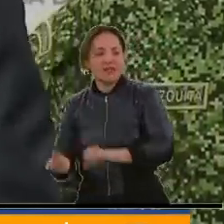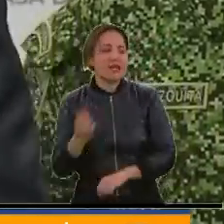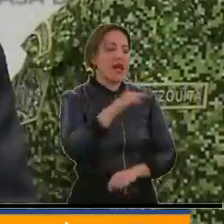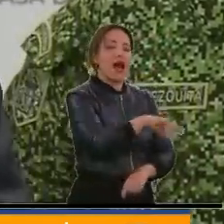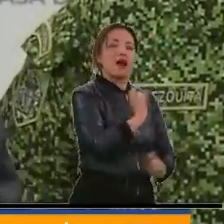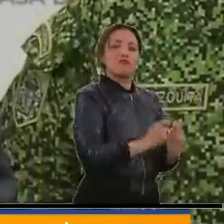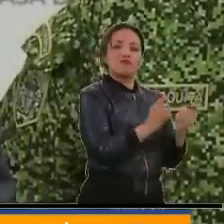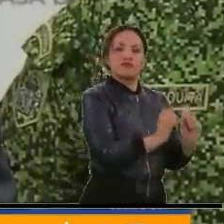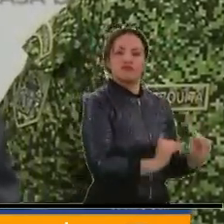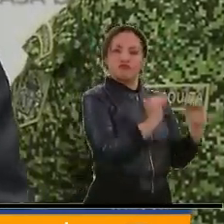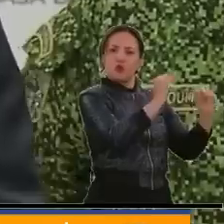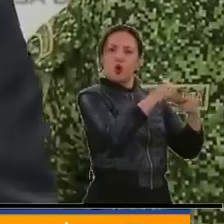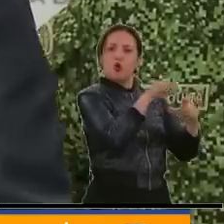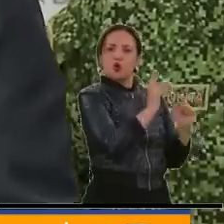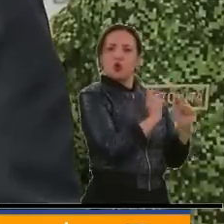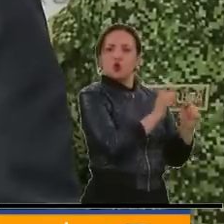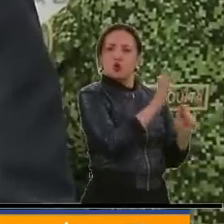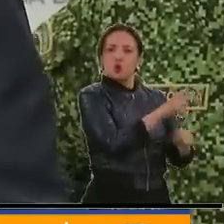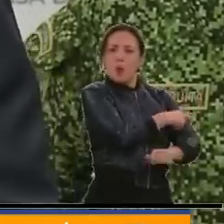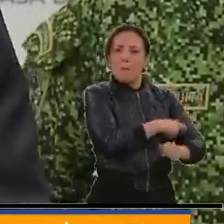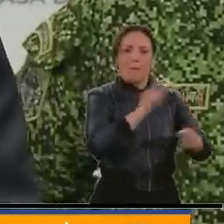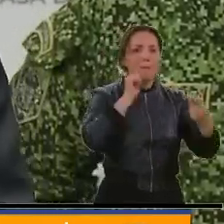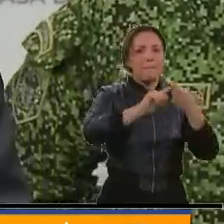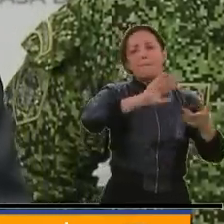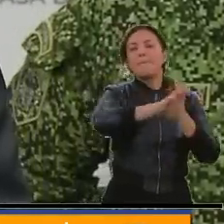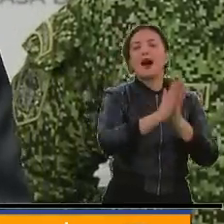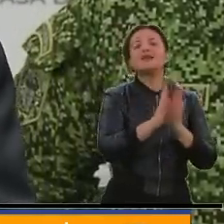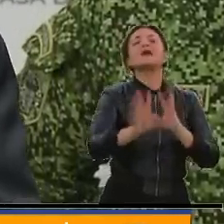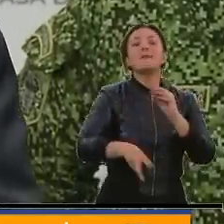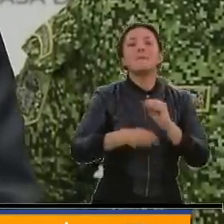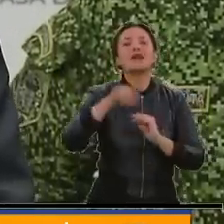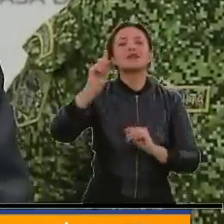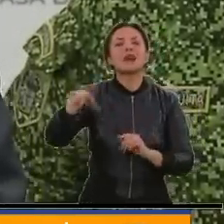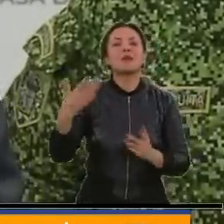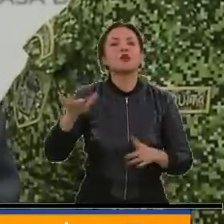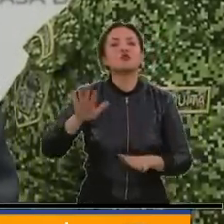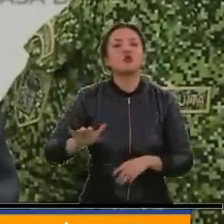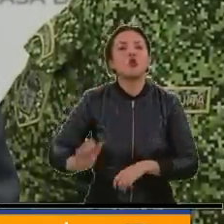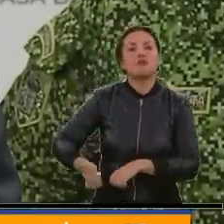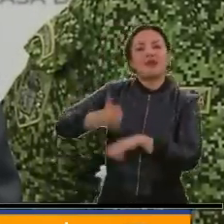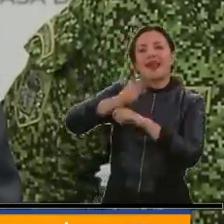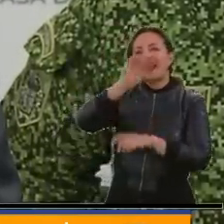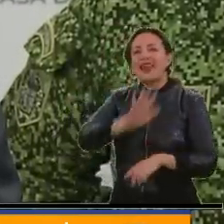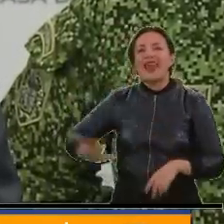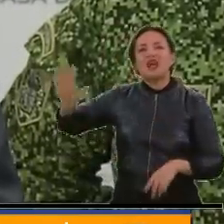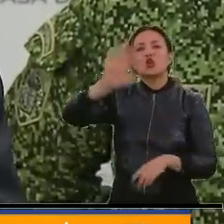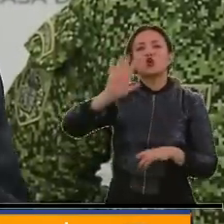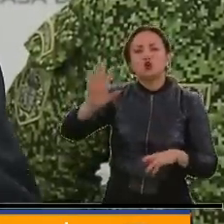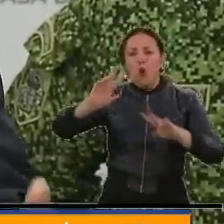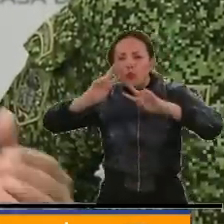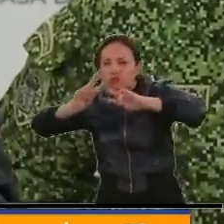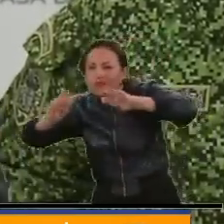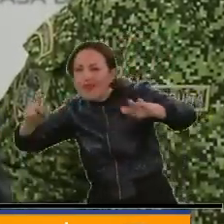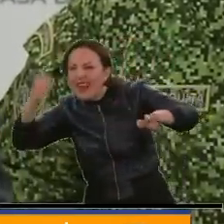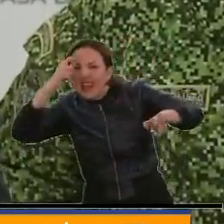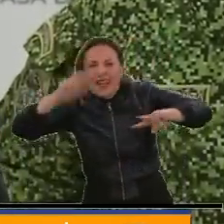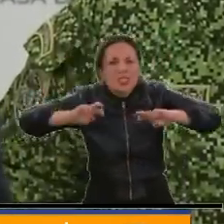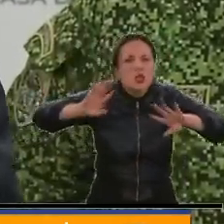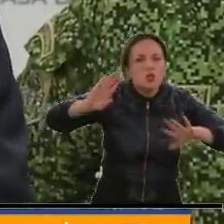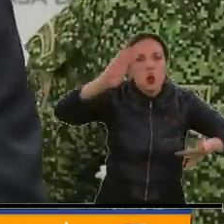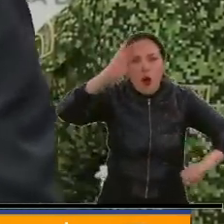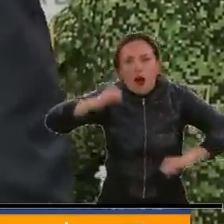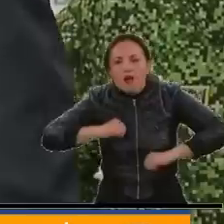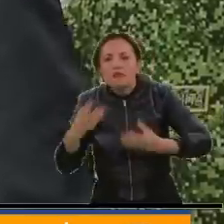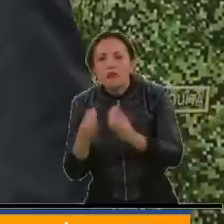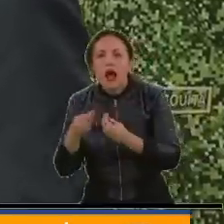alto comisionado de la Paz, y también está quien dirige la Dirección Nacional de Inteligencia como complemento